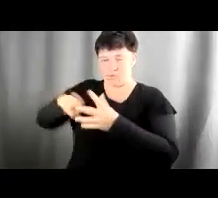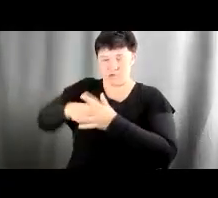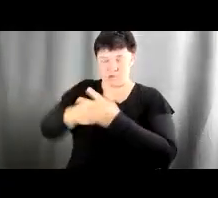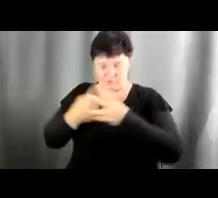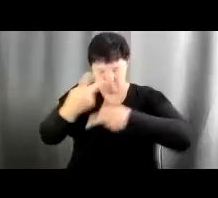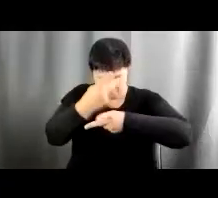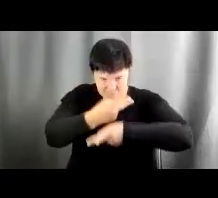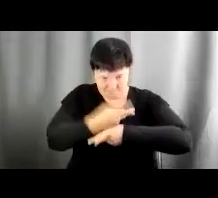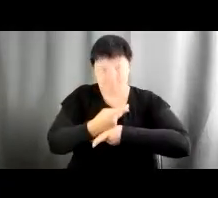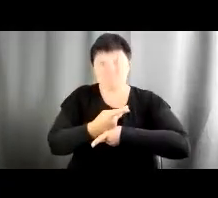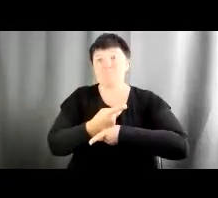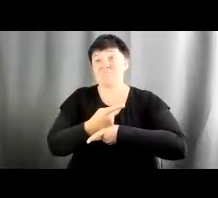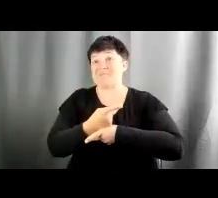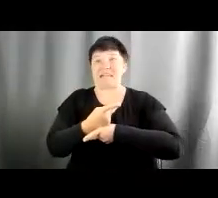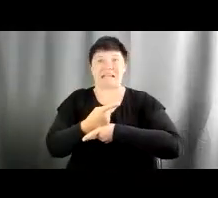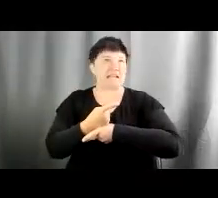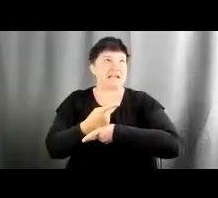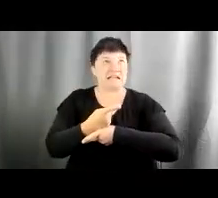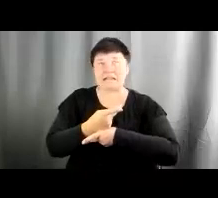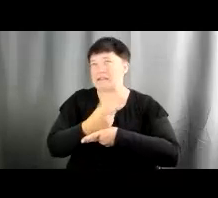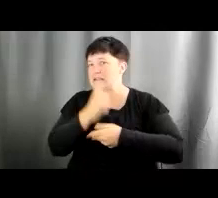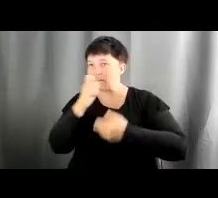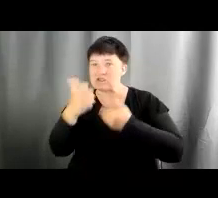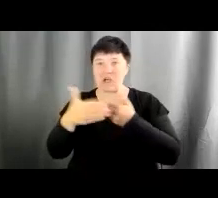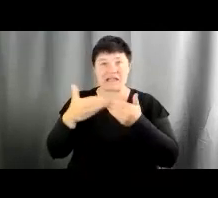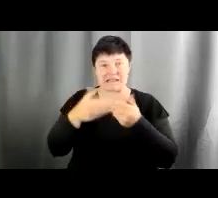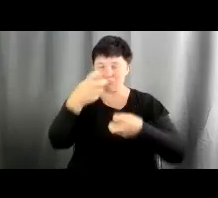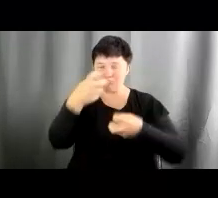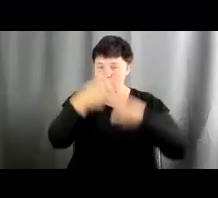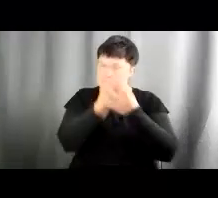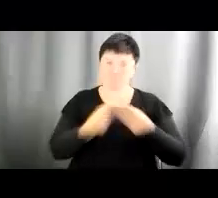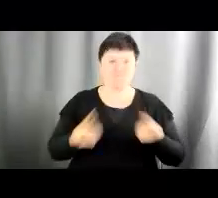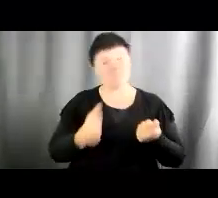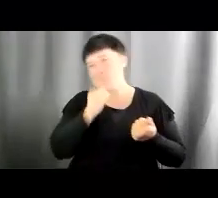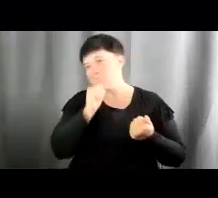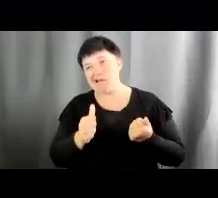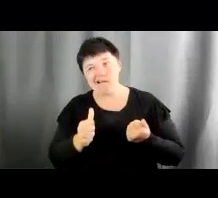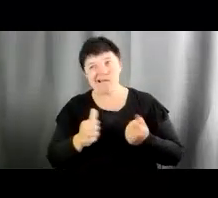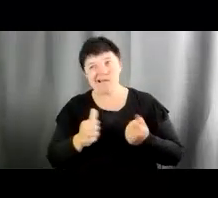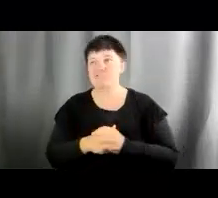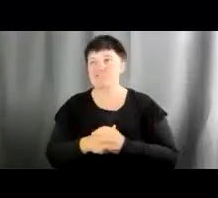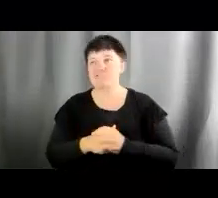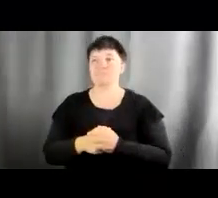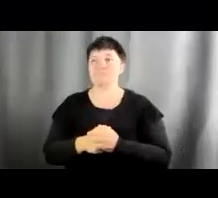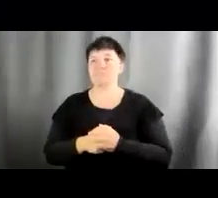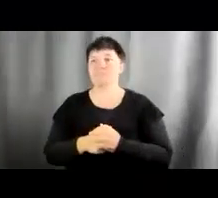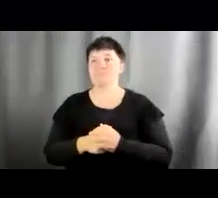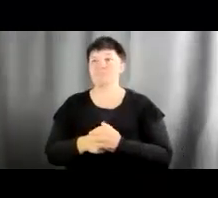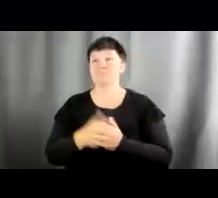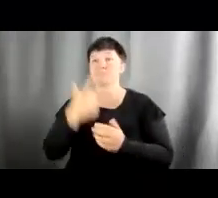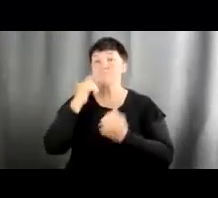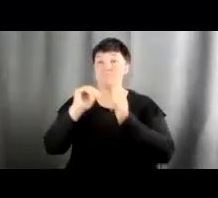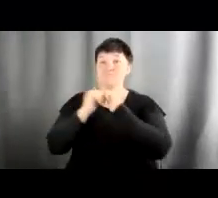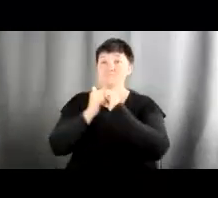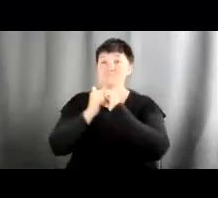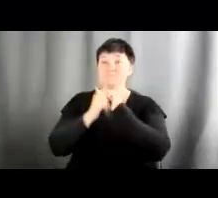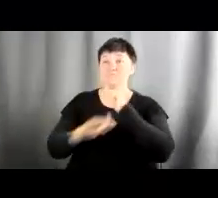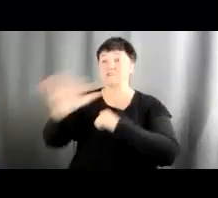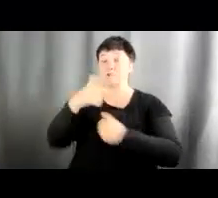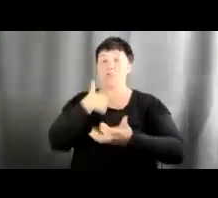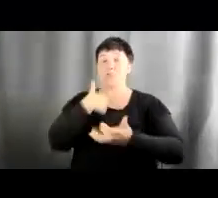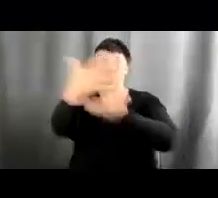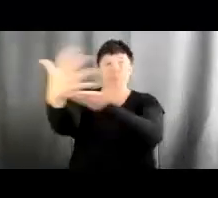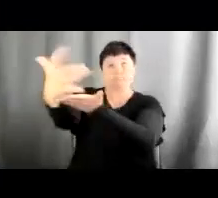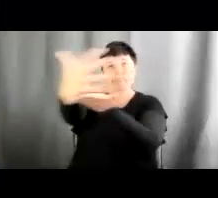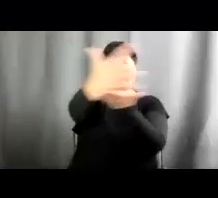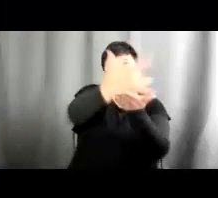Así que no es un problema fácil de resolver, solo por la característica de que recopilamos información a través del tiempo. Lo